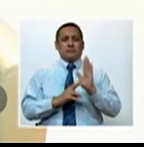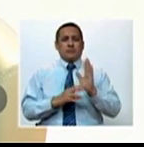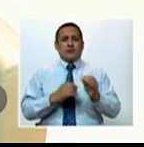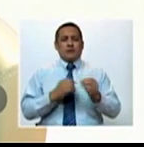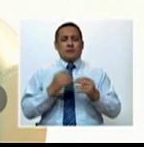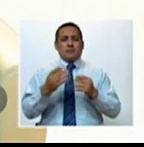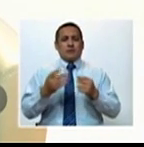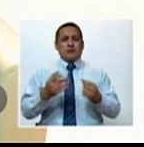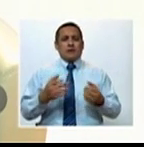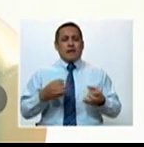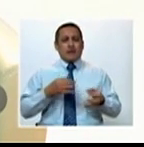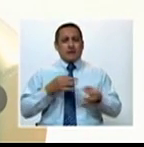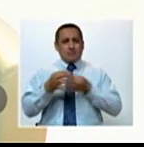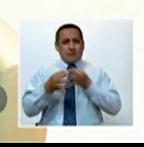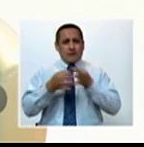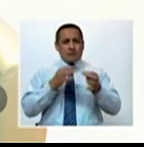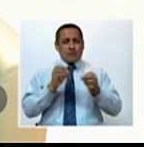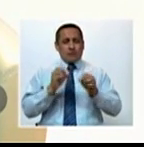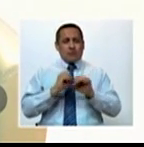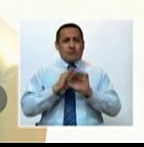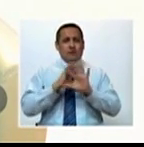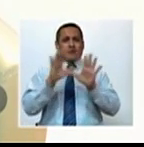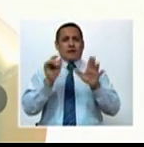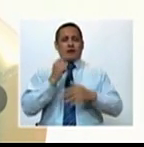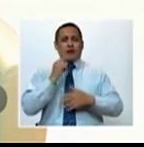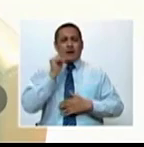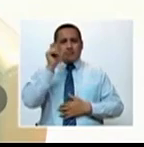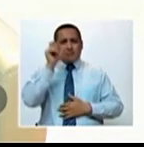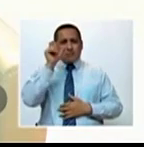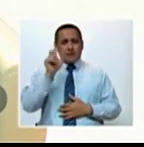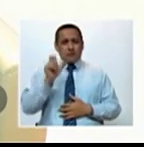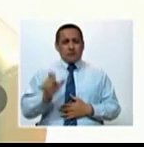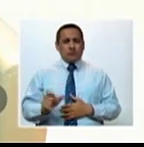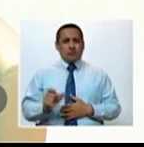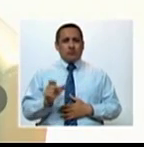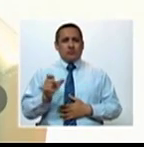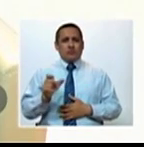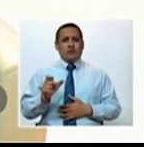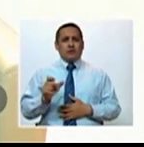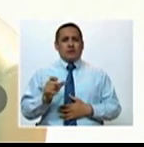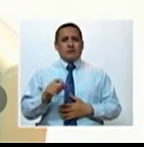La motivación de la personalidad, del